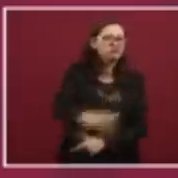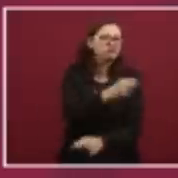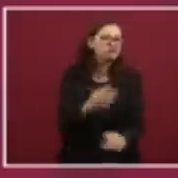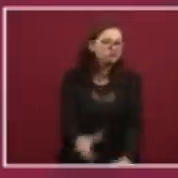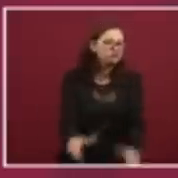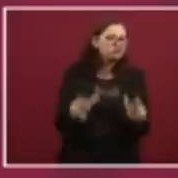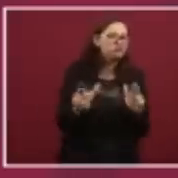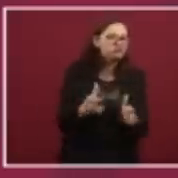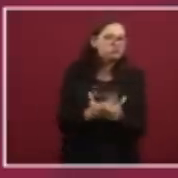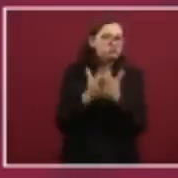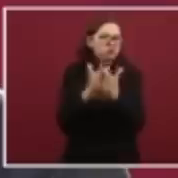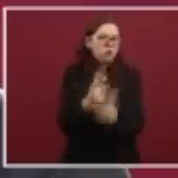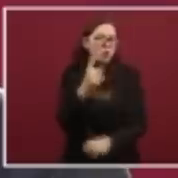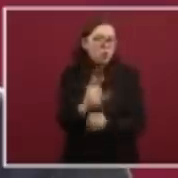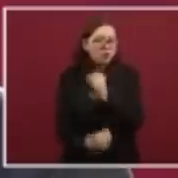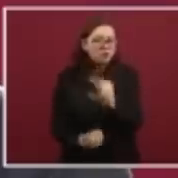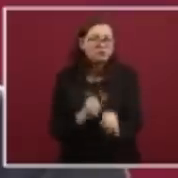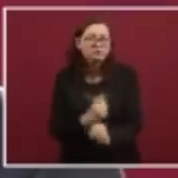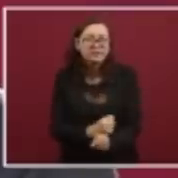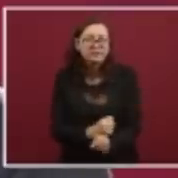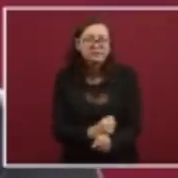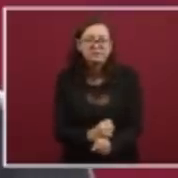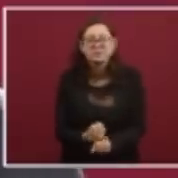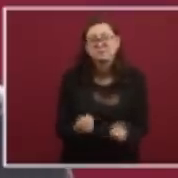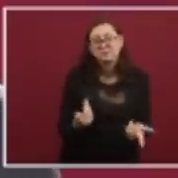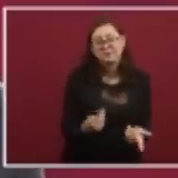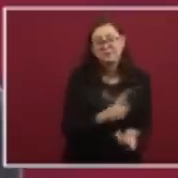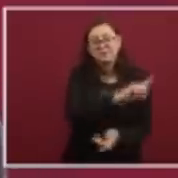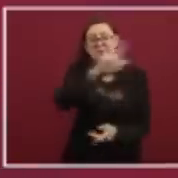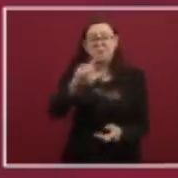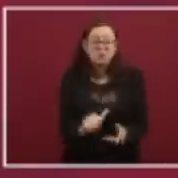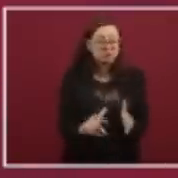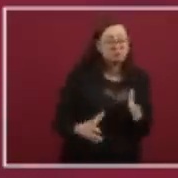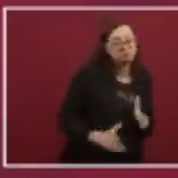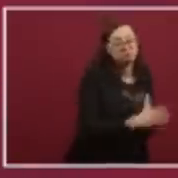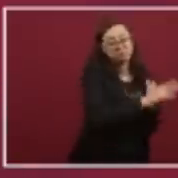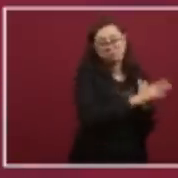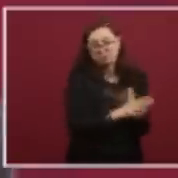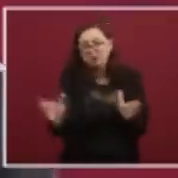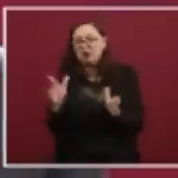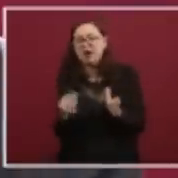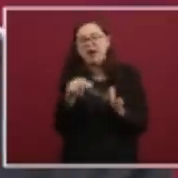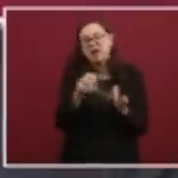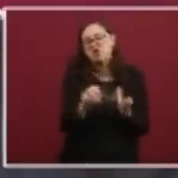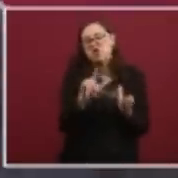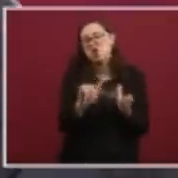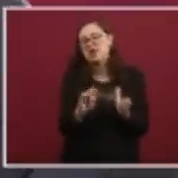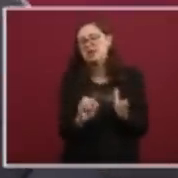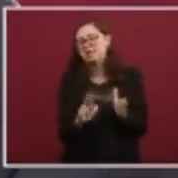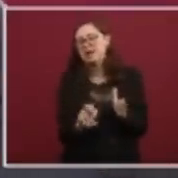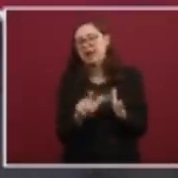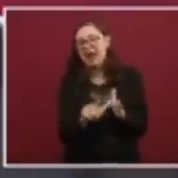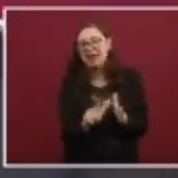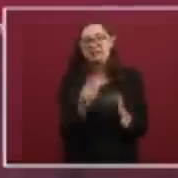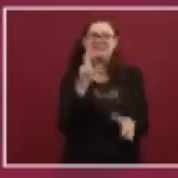6% anual. Y que en el periodo neoliberal, los 36 años